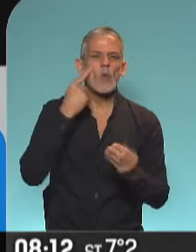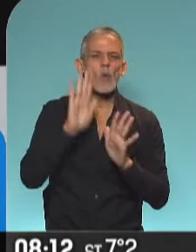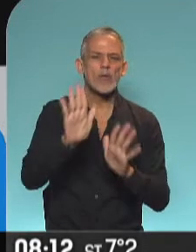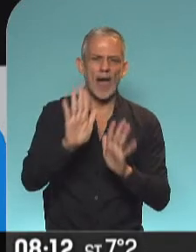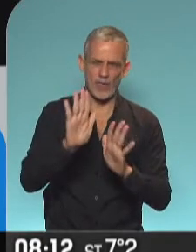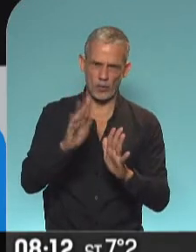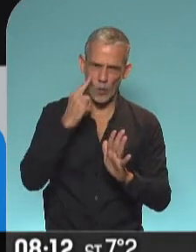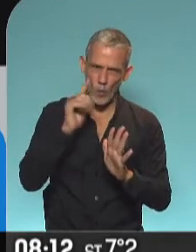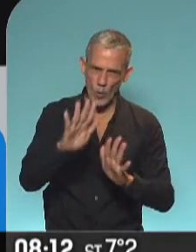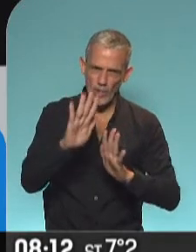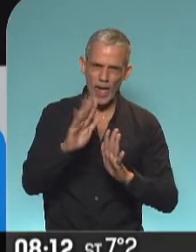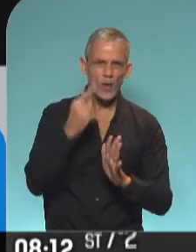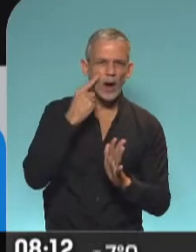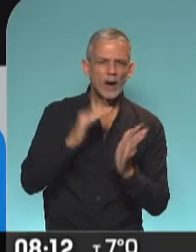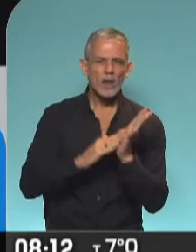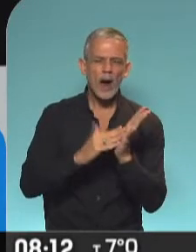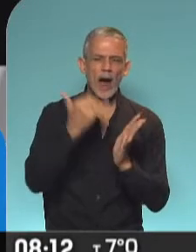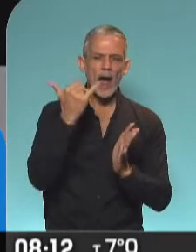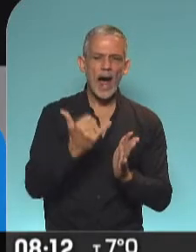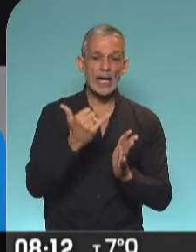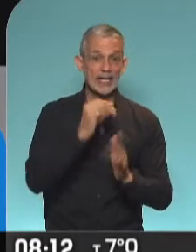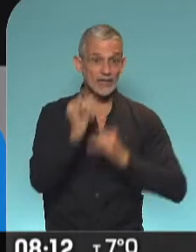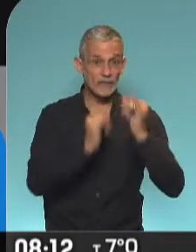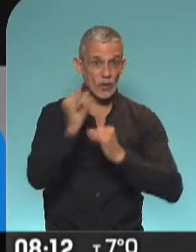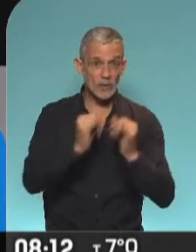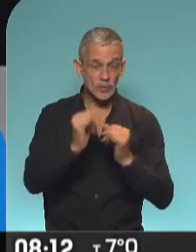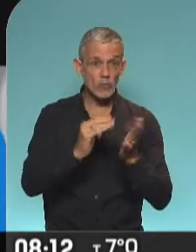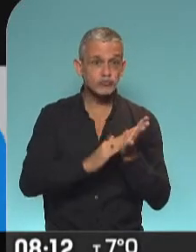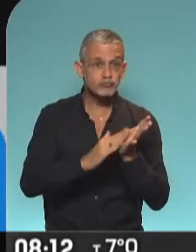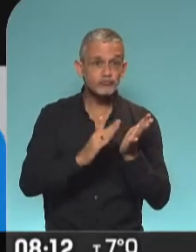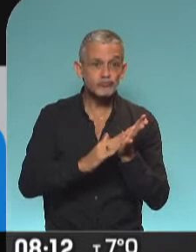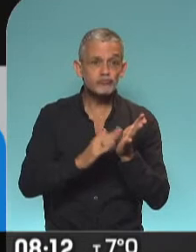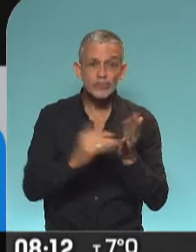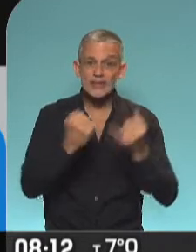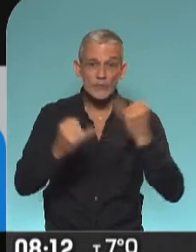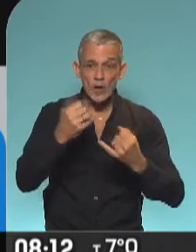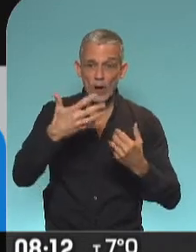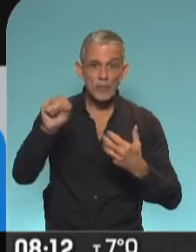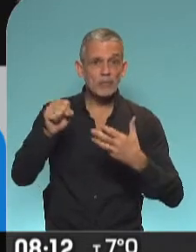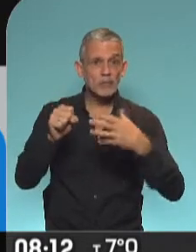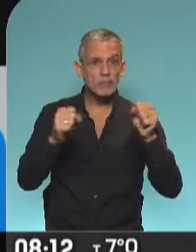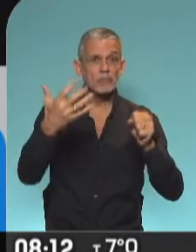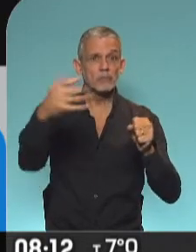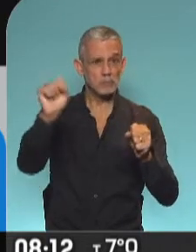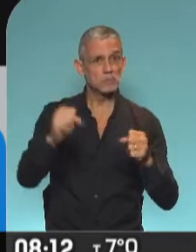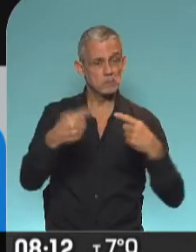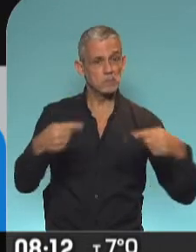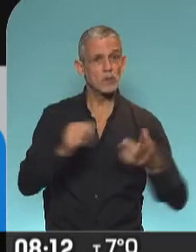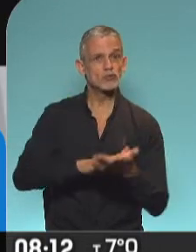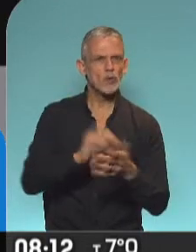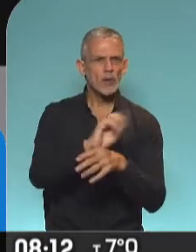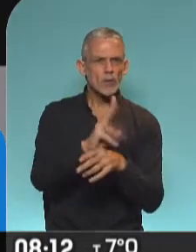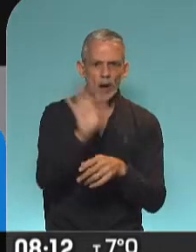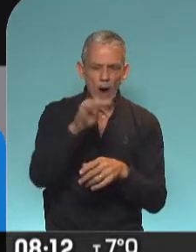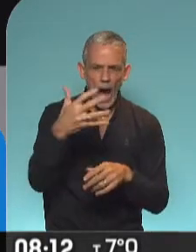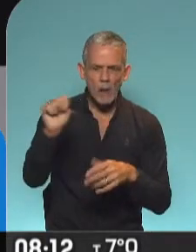a medida que va constatando la información que va surgiendo, ¿sí? Porque vamos descubriendo cosas con respecto a este virus y